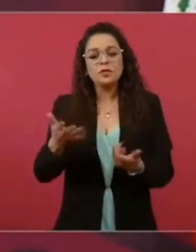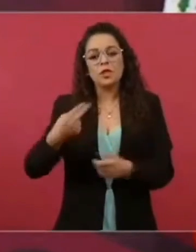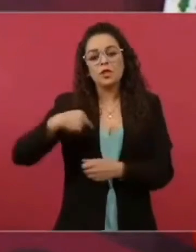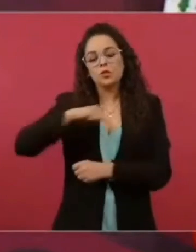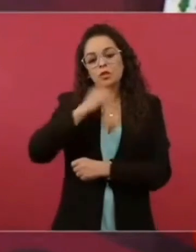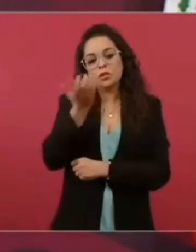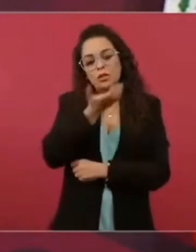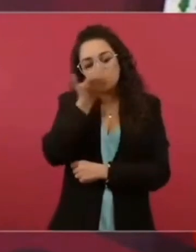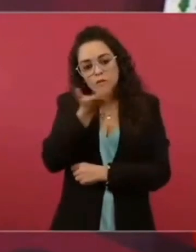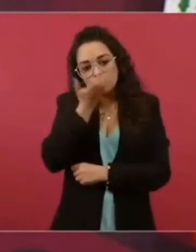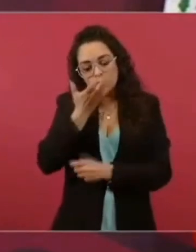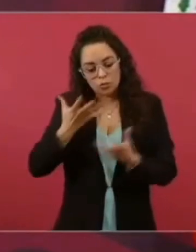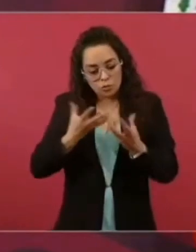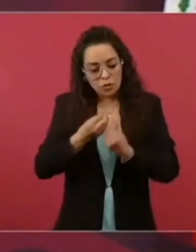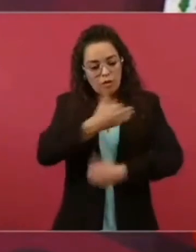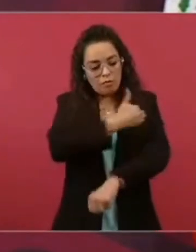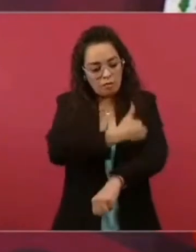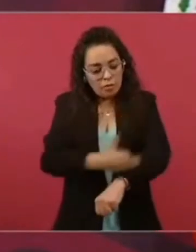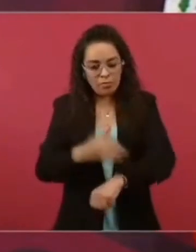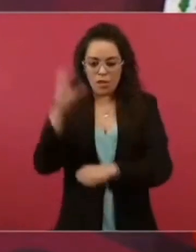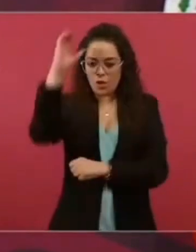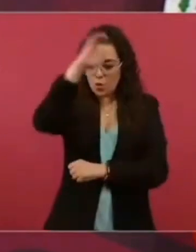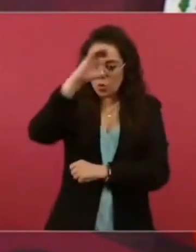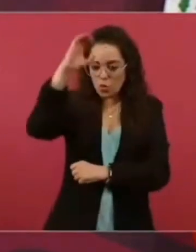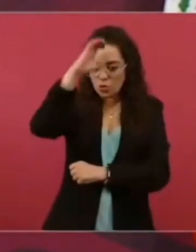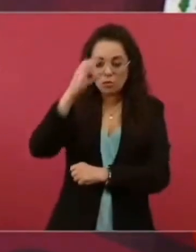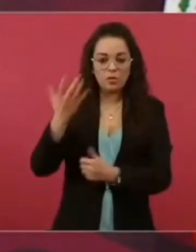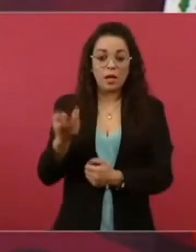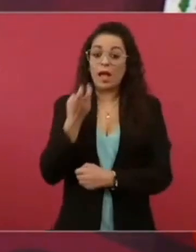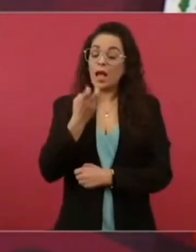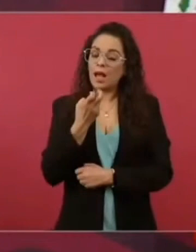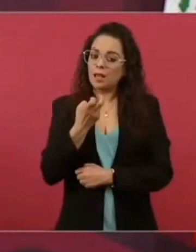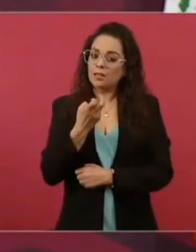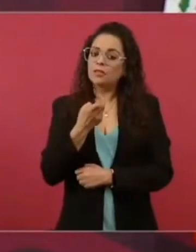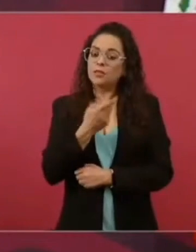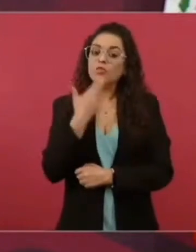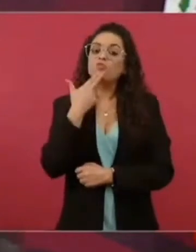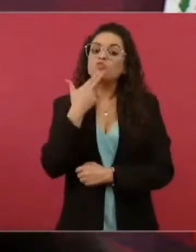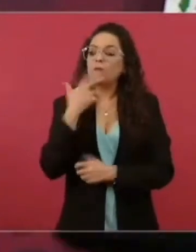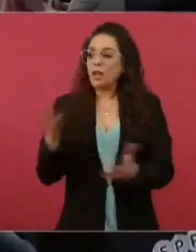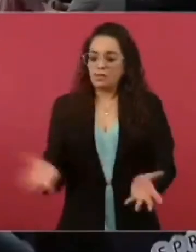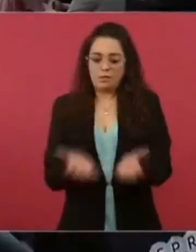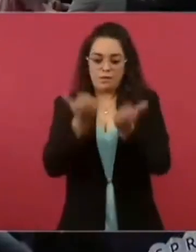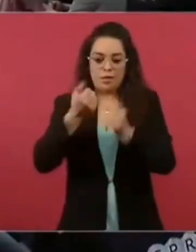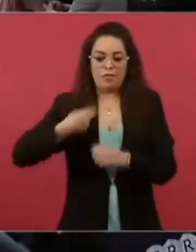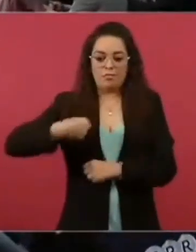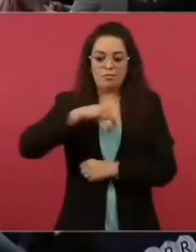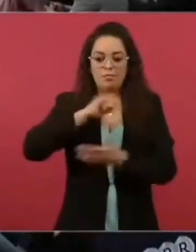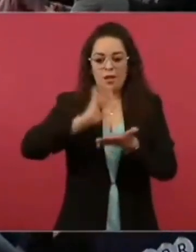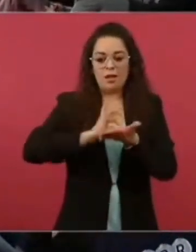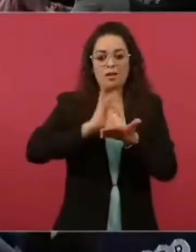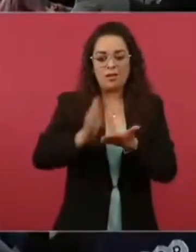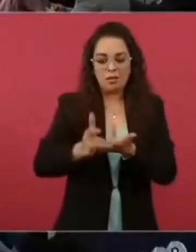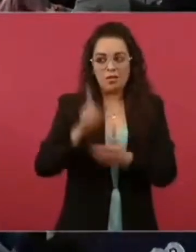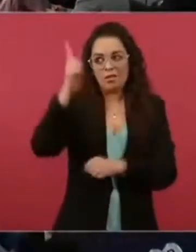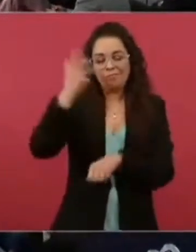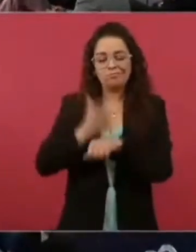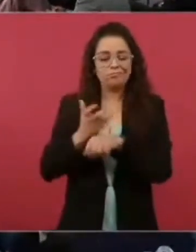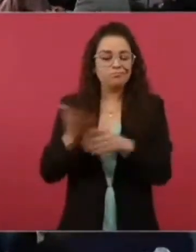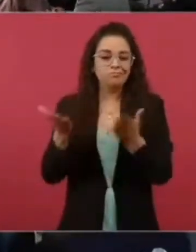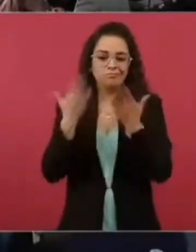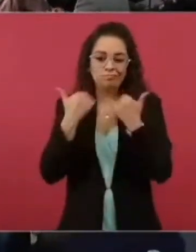costumbres, nuestras tradiciones, nuestra idiosincrasia. Por eso vamos a seguir aquí con